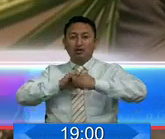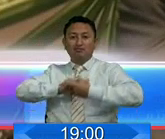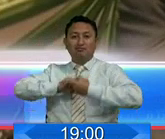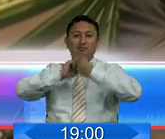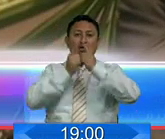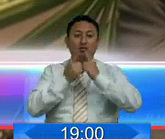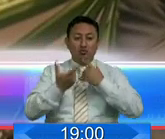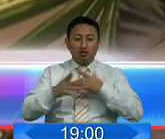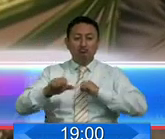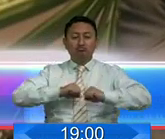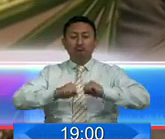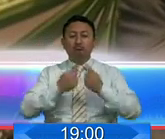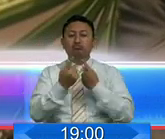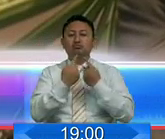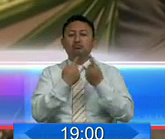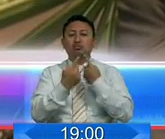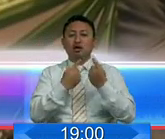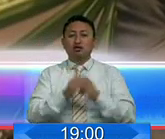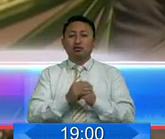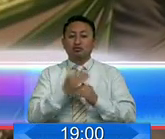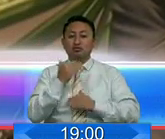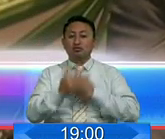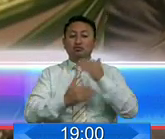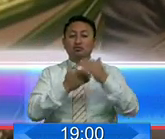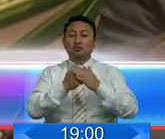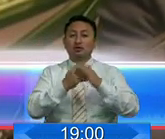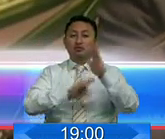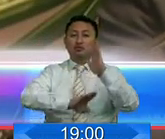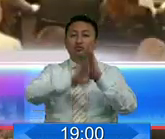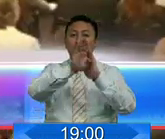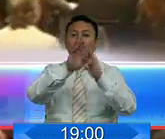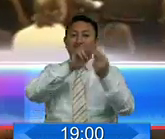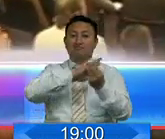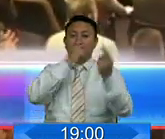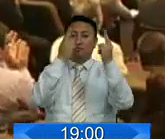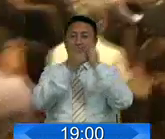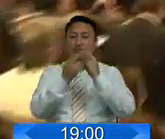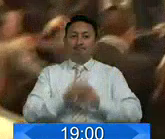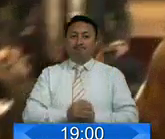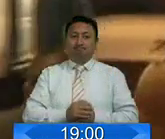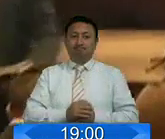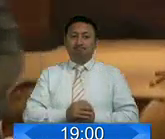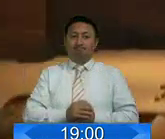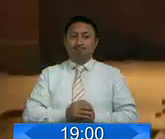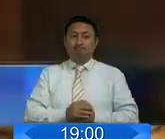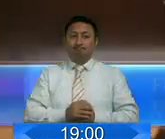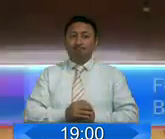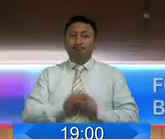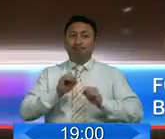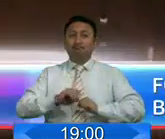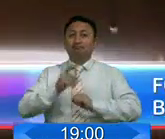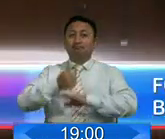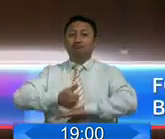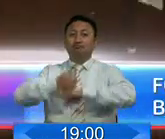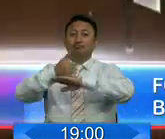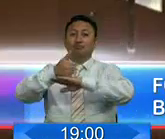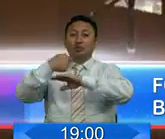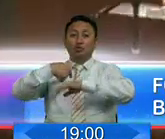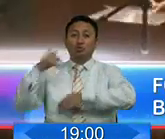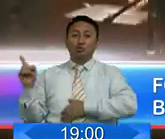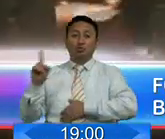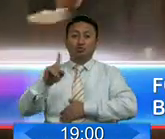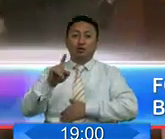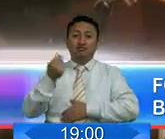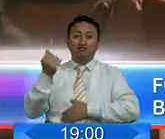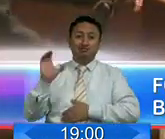ese gran diálogo que nos lleve a la gran reforma. Allí también acudió una de las altas funcionarias para la inversión